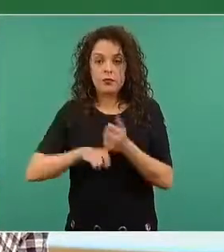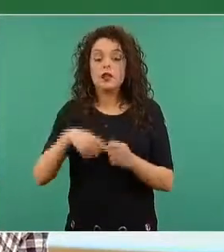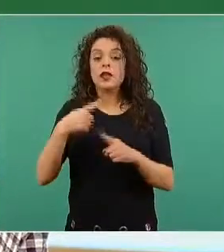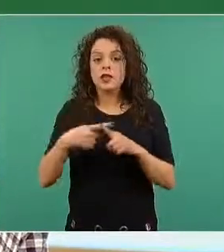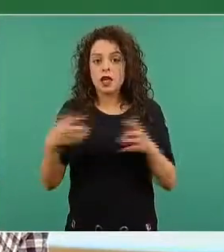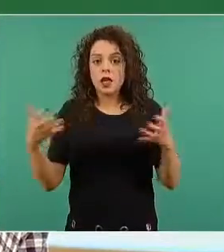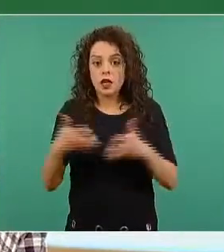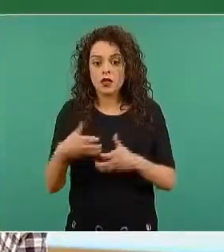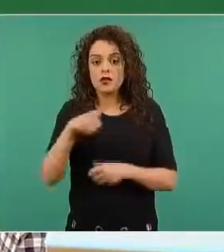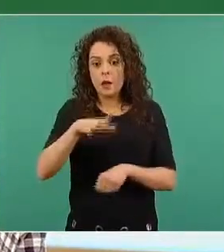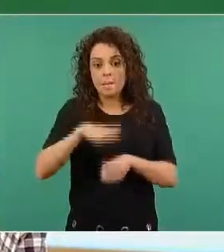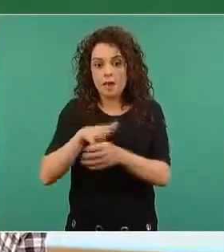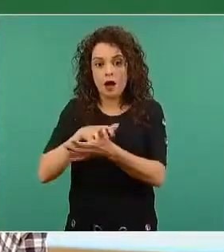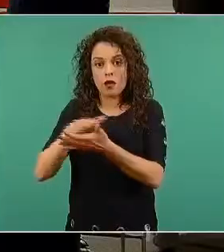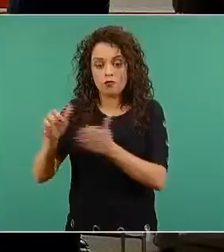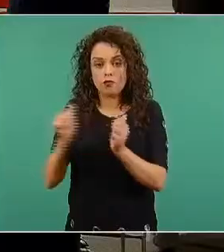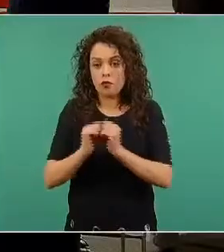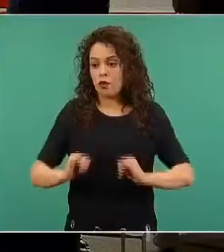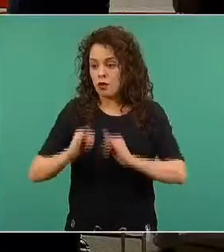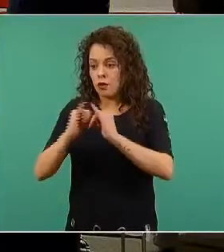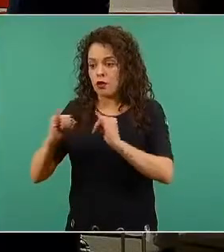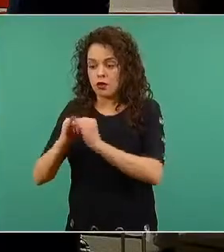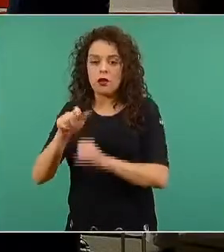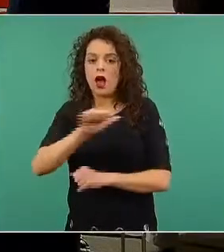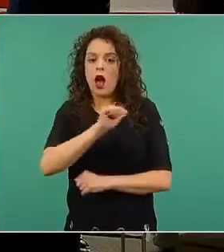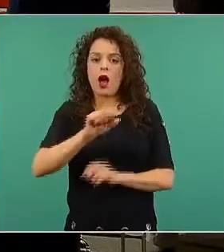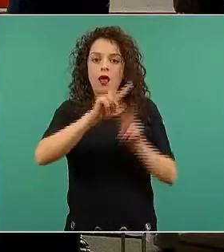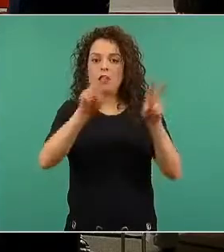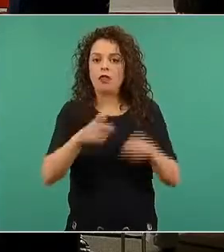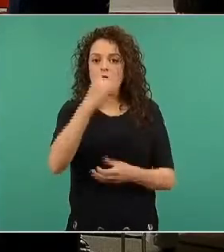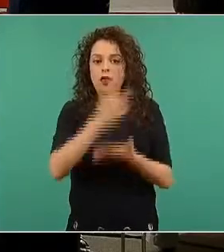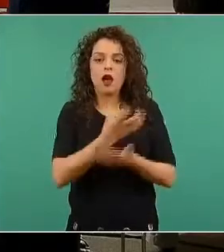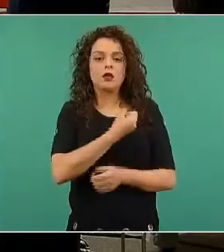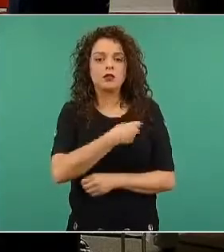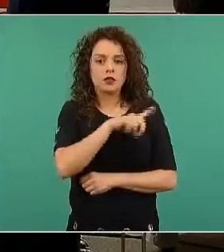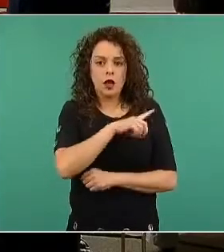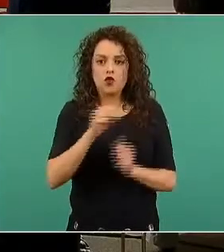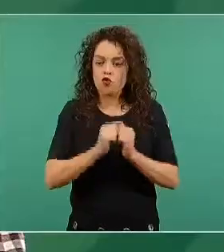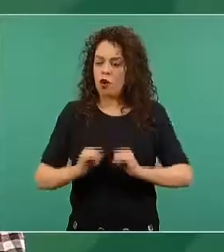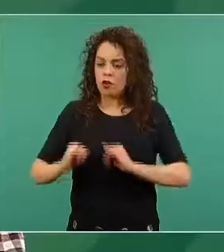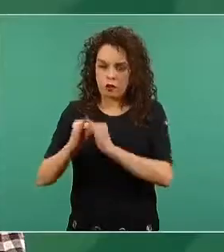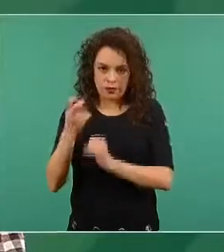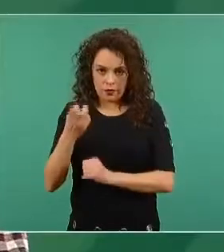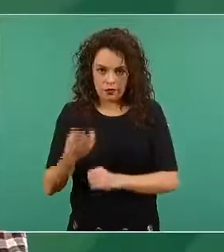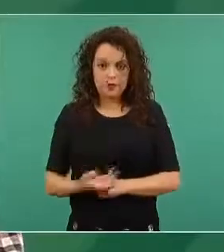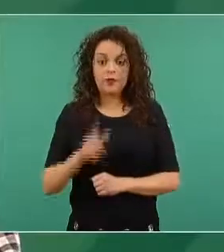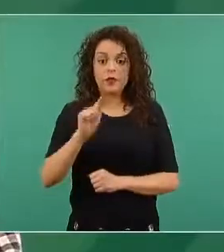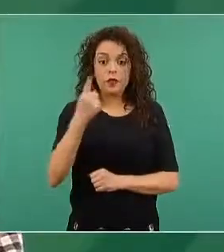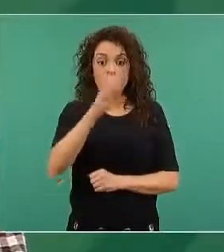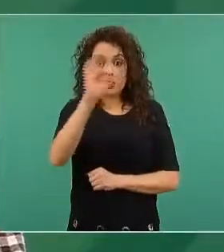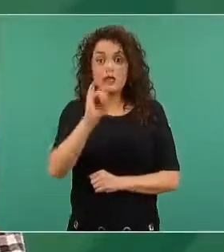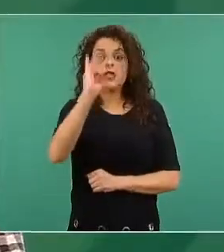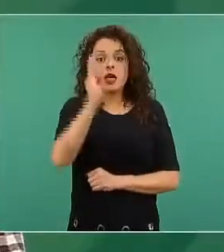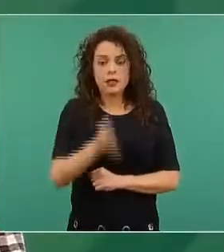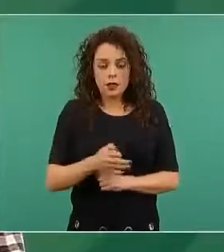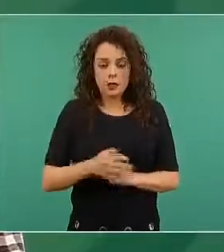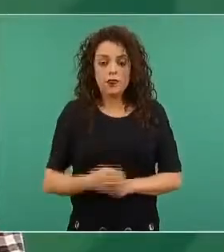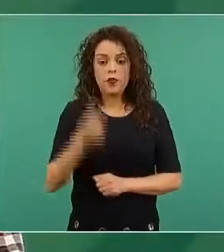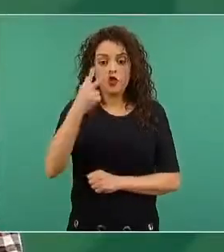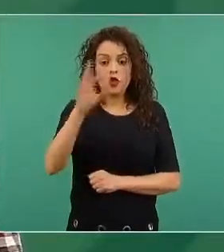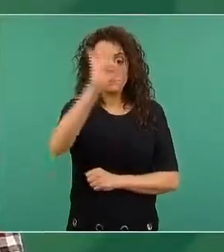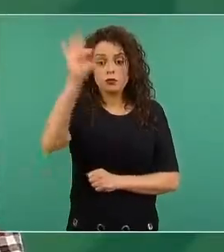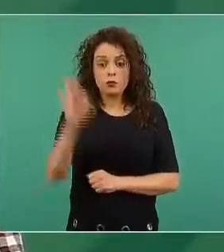Salud con las instituciones del sector salud. Y en fin, 71% sí acepta la vacuna, 2% habían